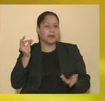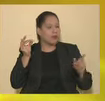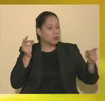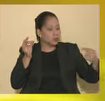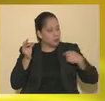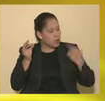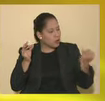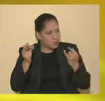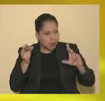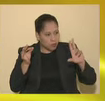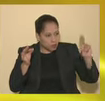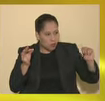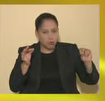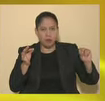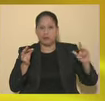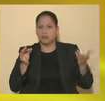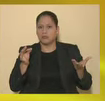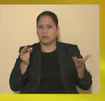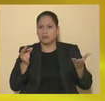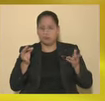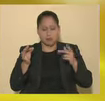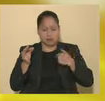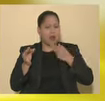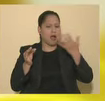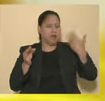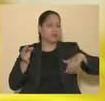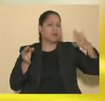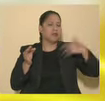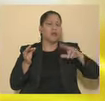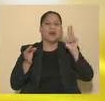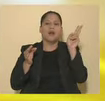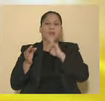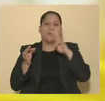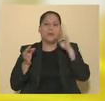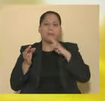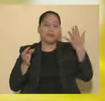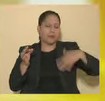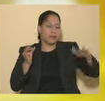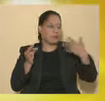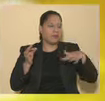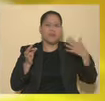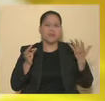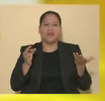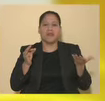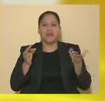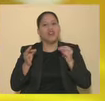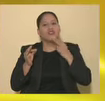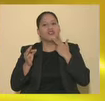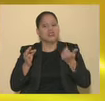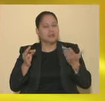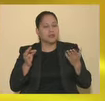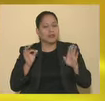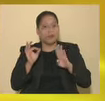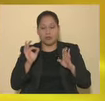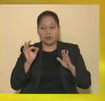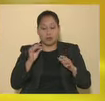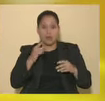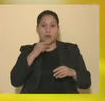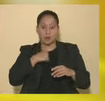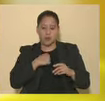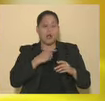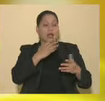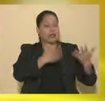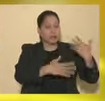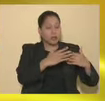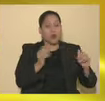tu padre. Entonces, las palabras no se están viendo fortalecidas con la conducta.